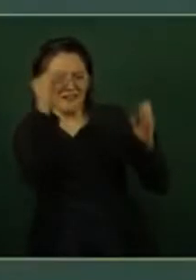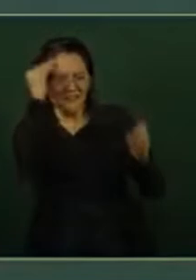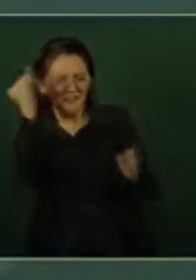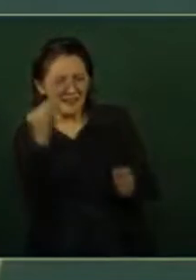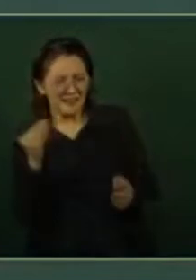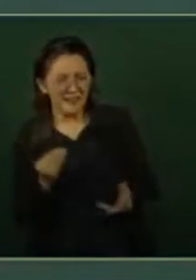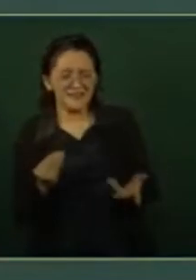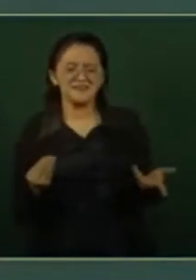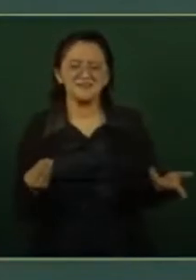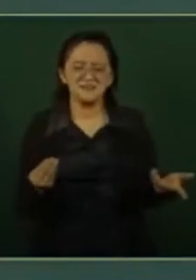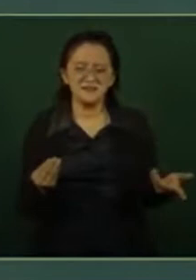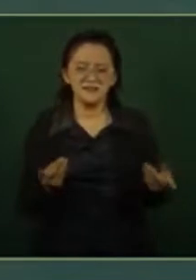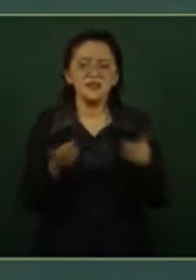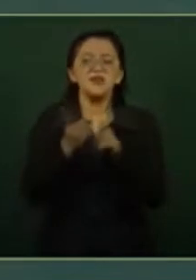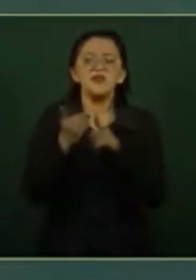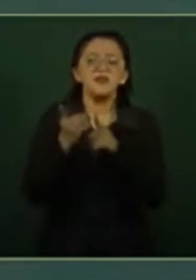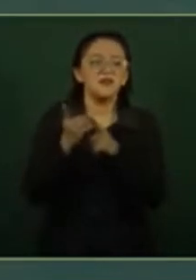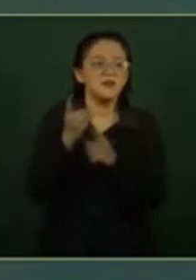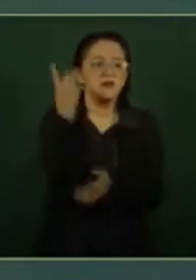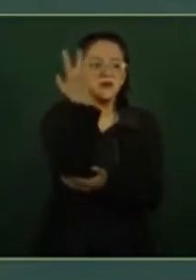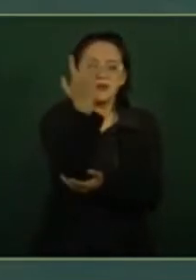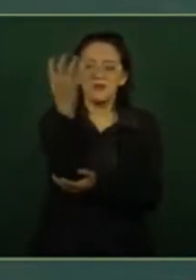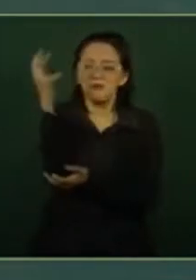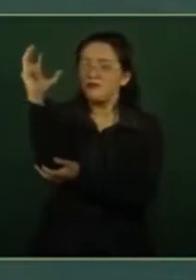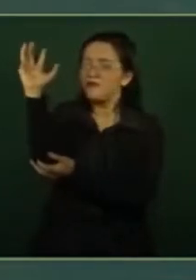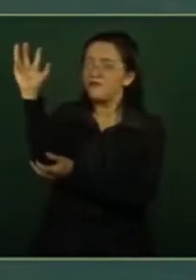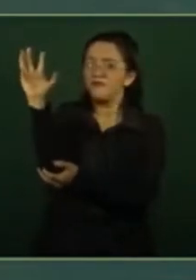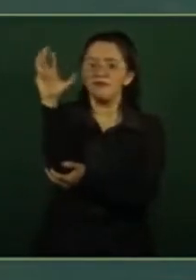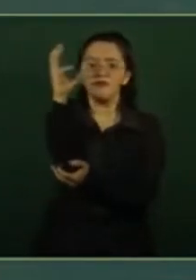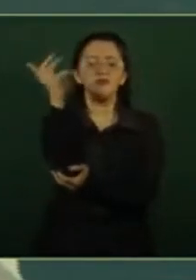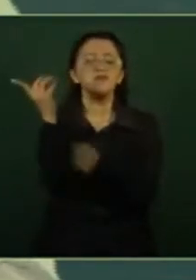Y el faro que lo